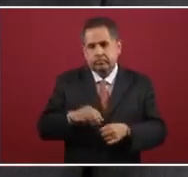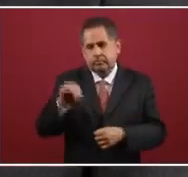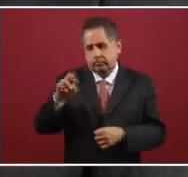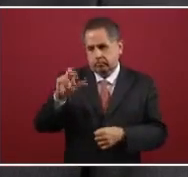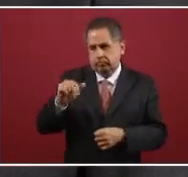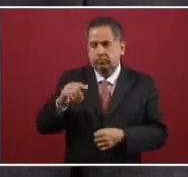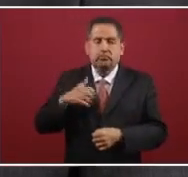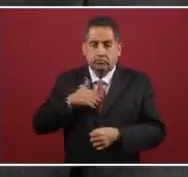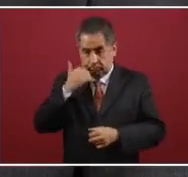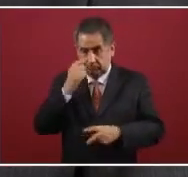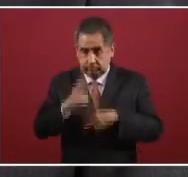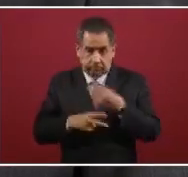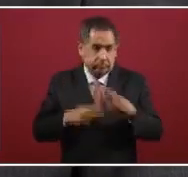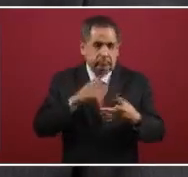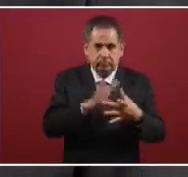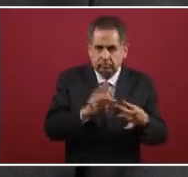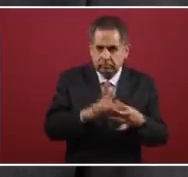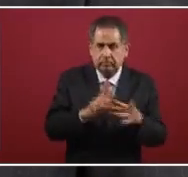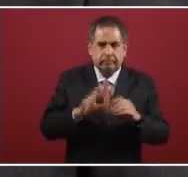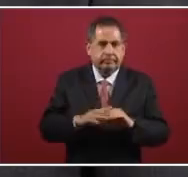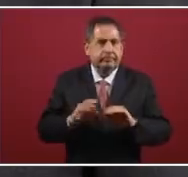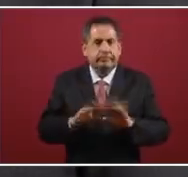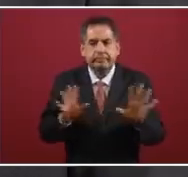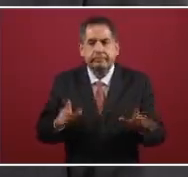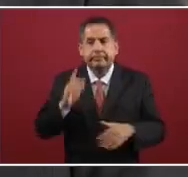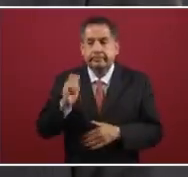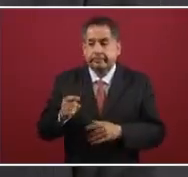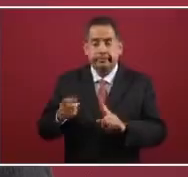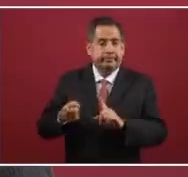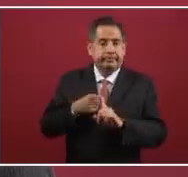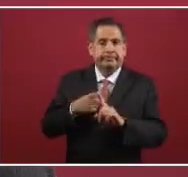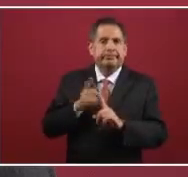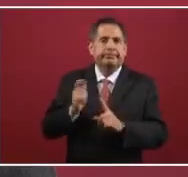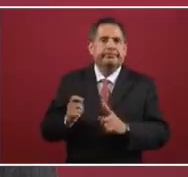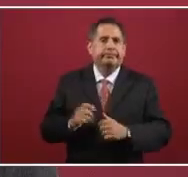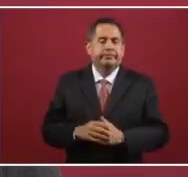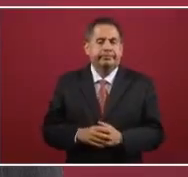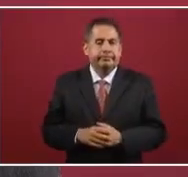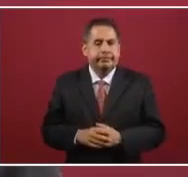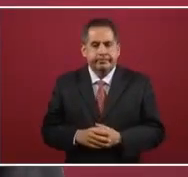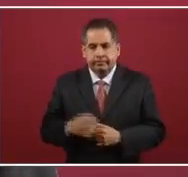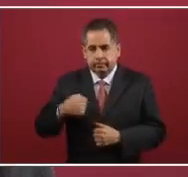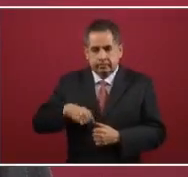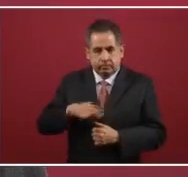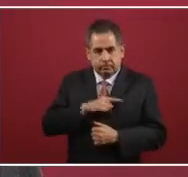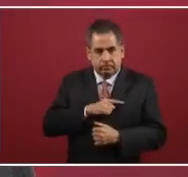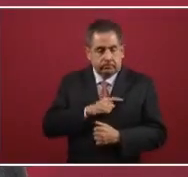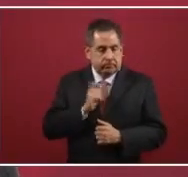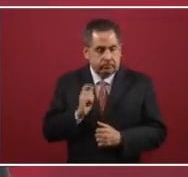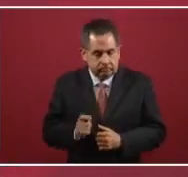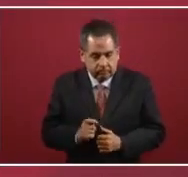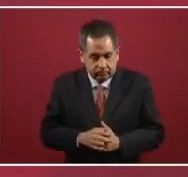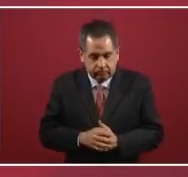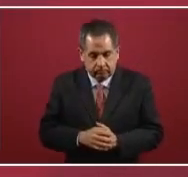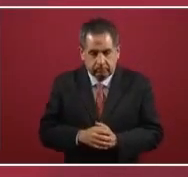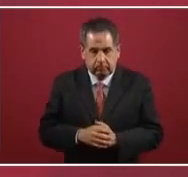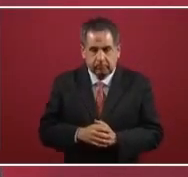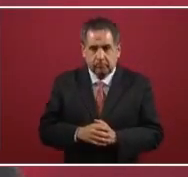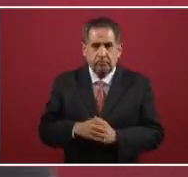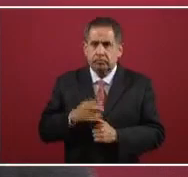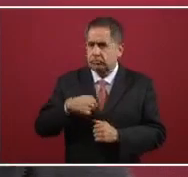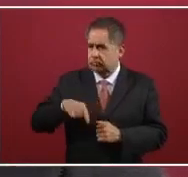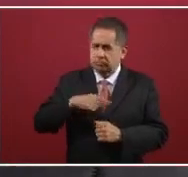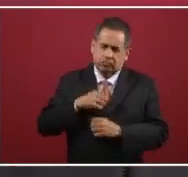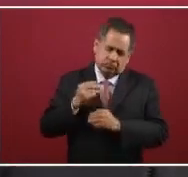quiero dejar en claro, primero, que nosotros luchamos muchos